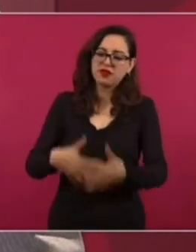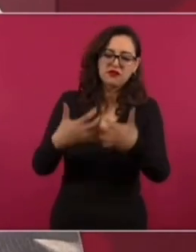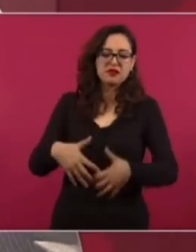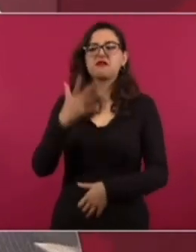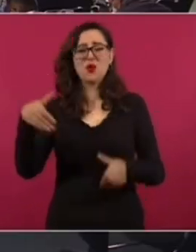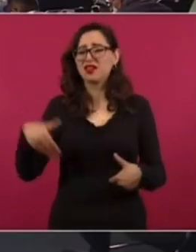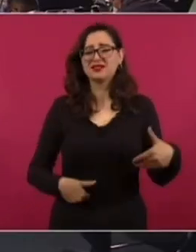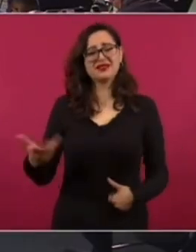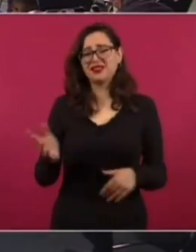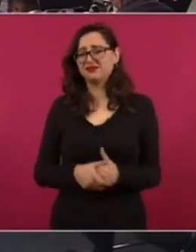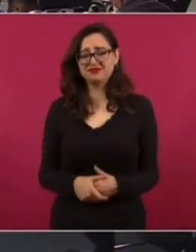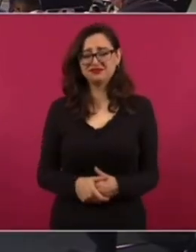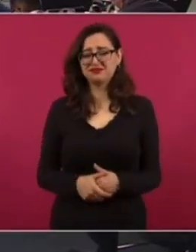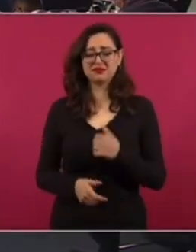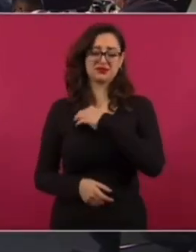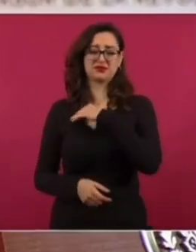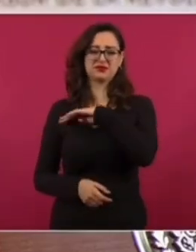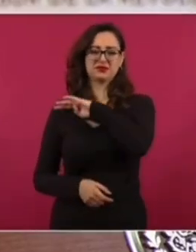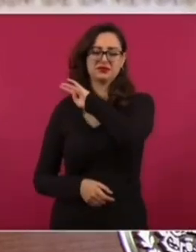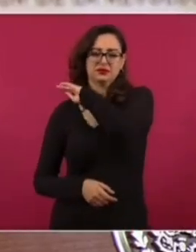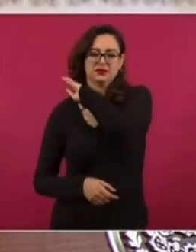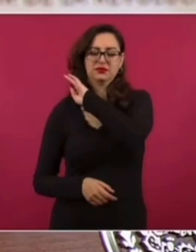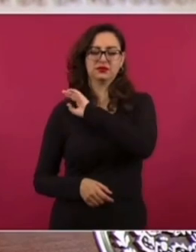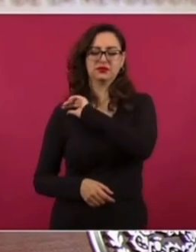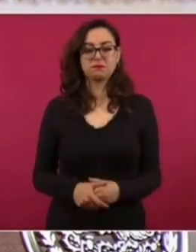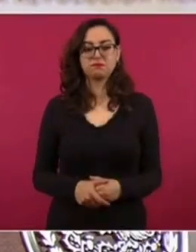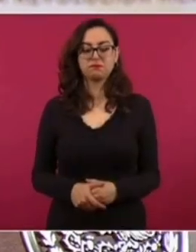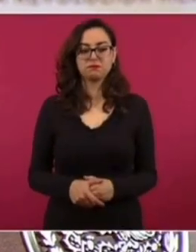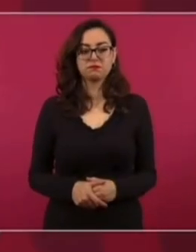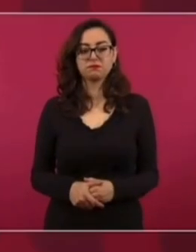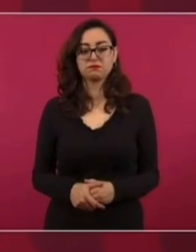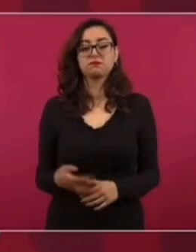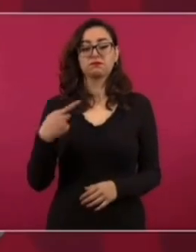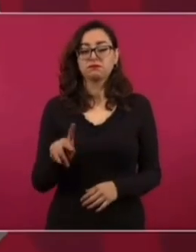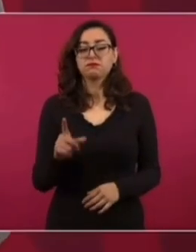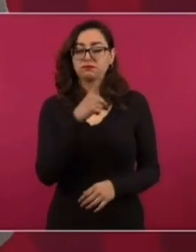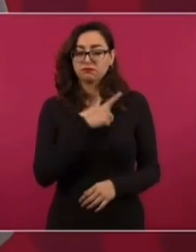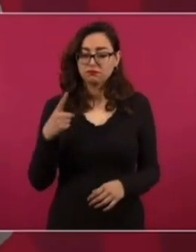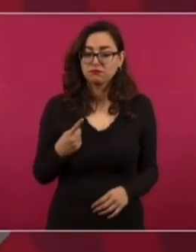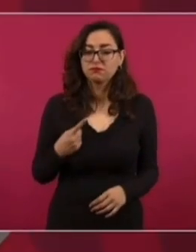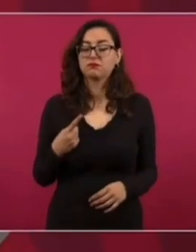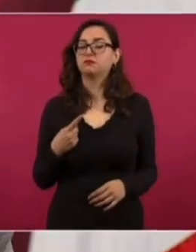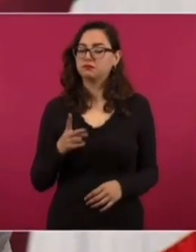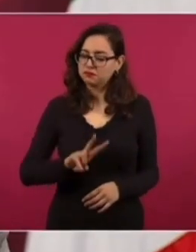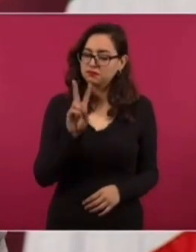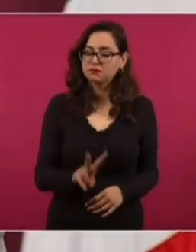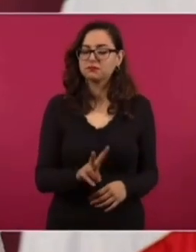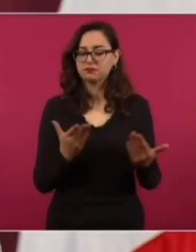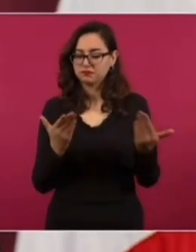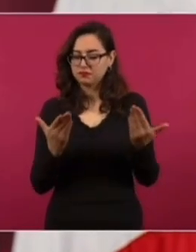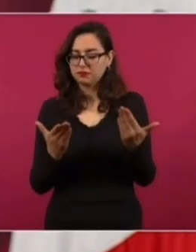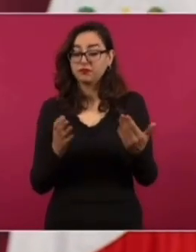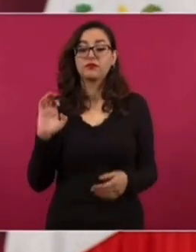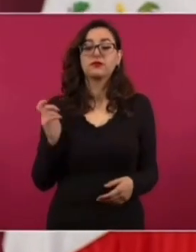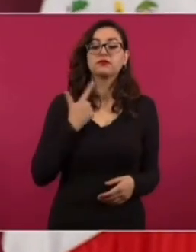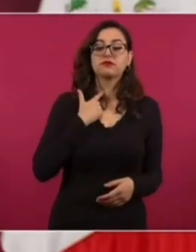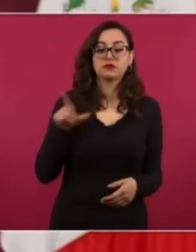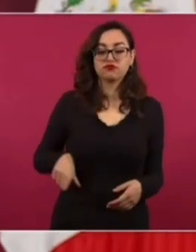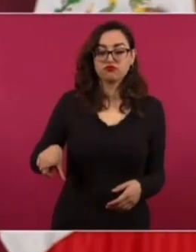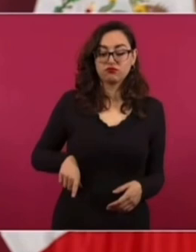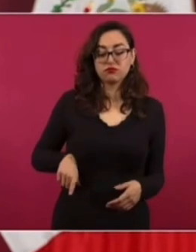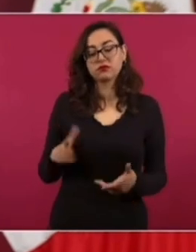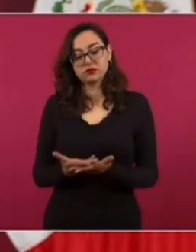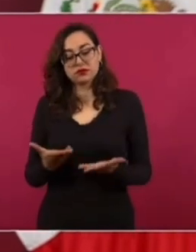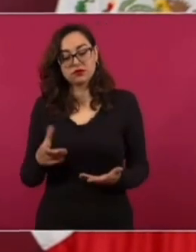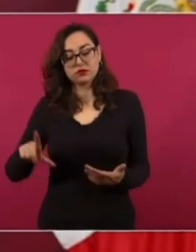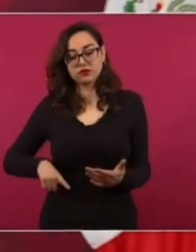Maya. Más que debe de quedar muy claro de que la gran diferencia con esos gobiernos neoliberales, la